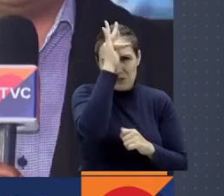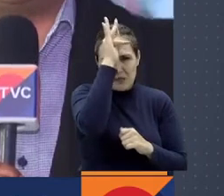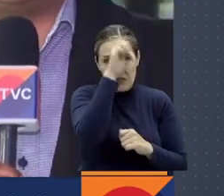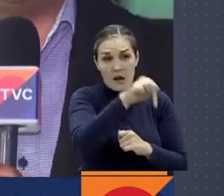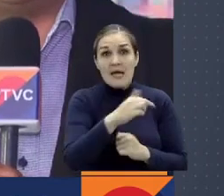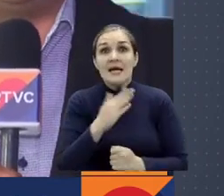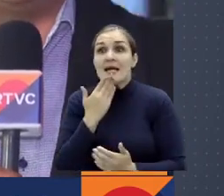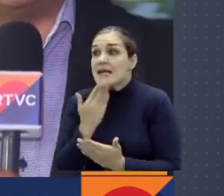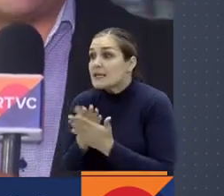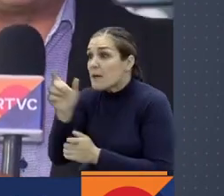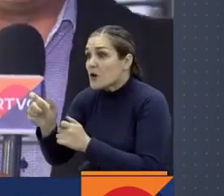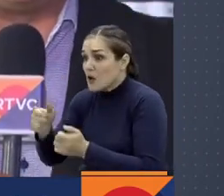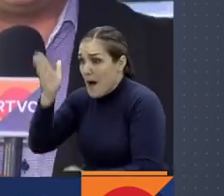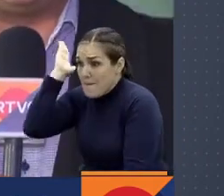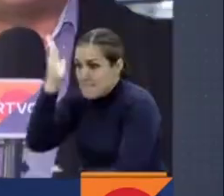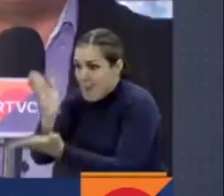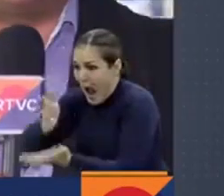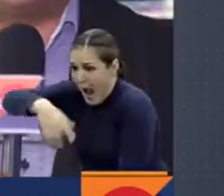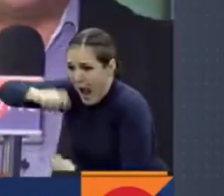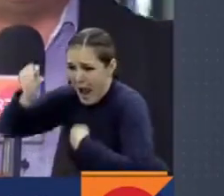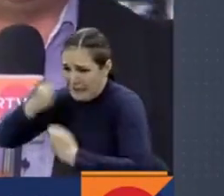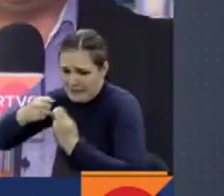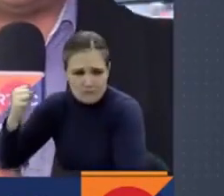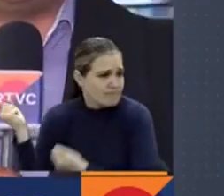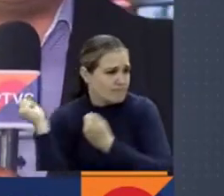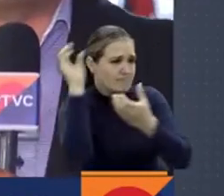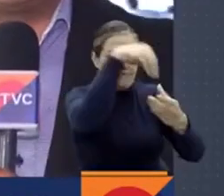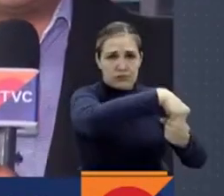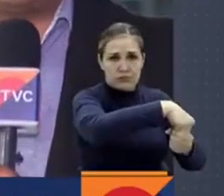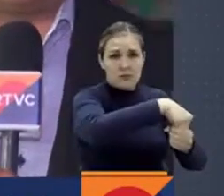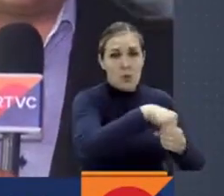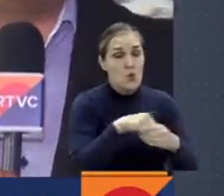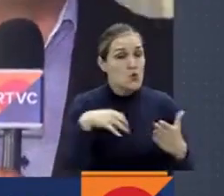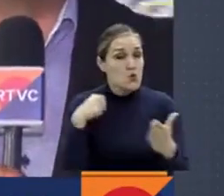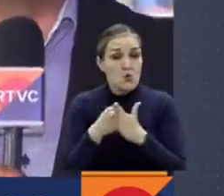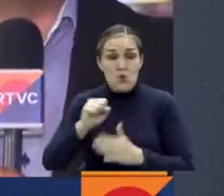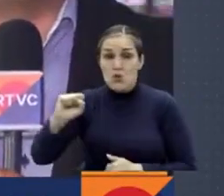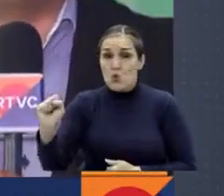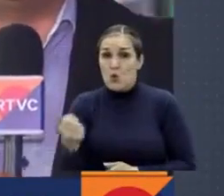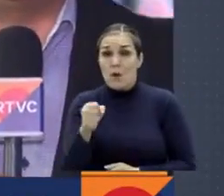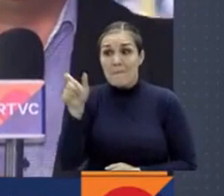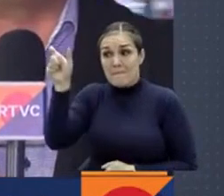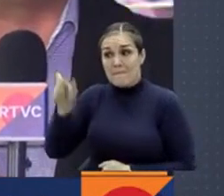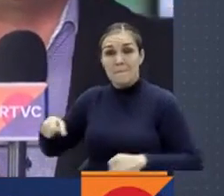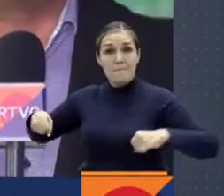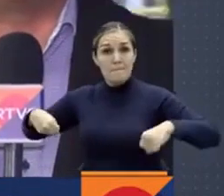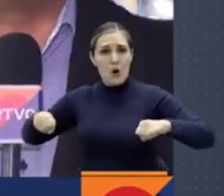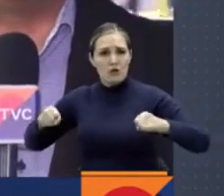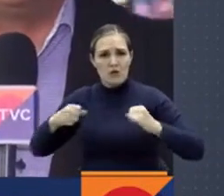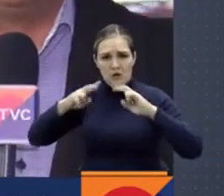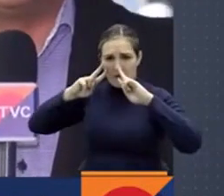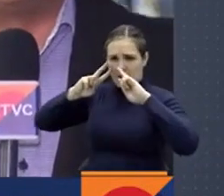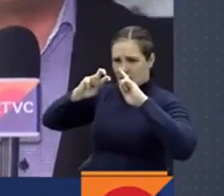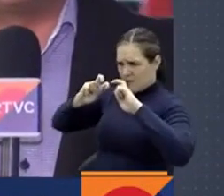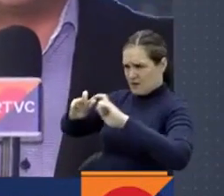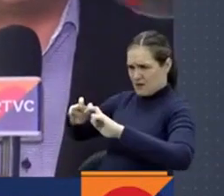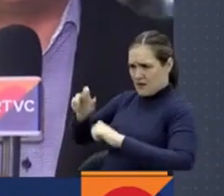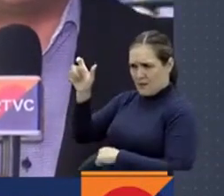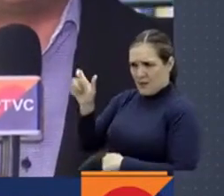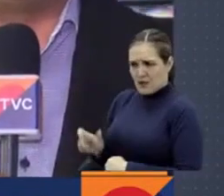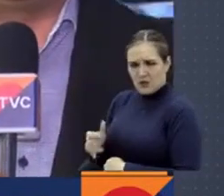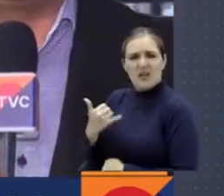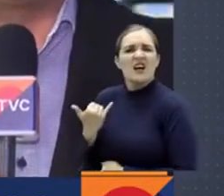comunidad luego de ese trágico accidente muy fuerte. Además, ahora el motociclista está siendo investigado por parte de la